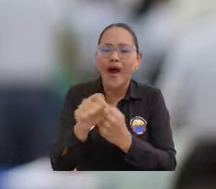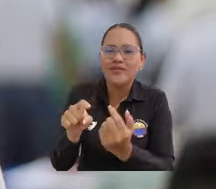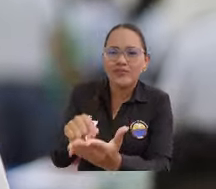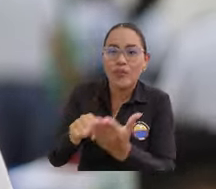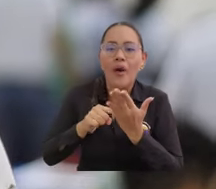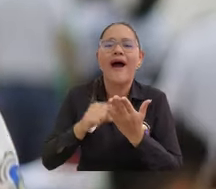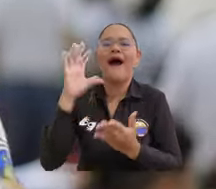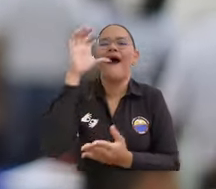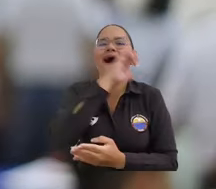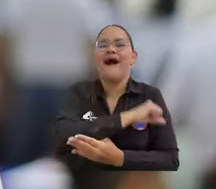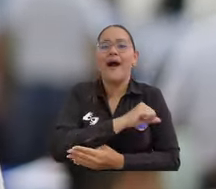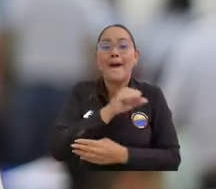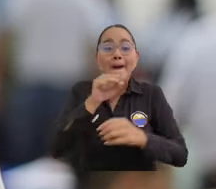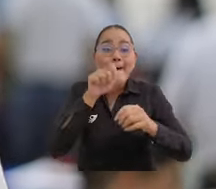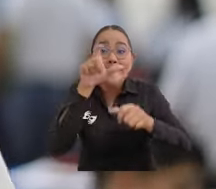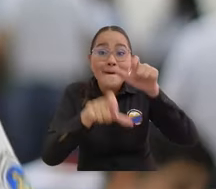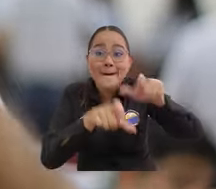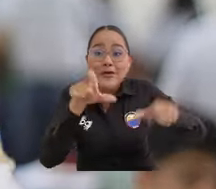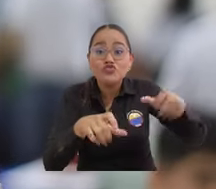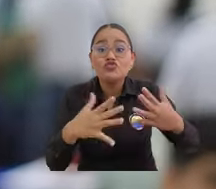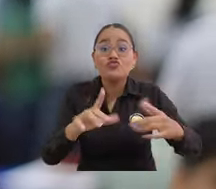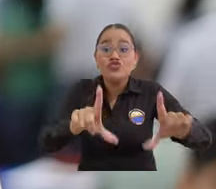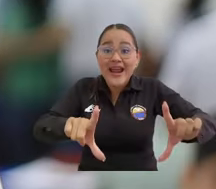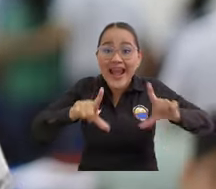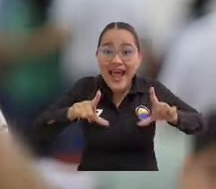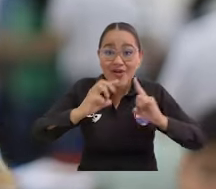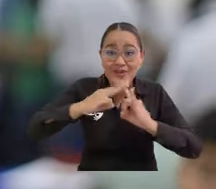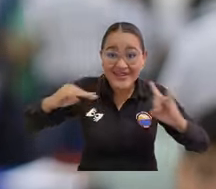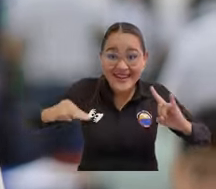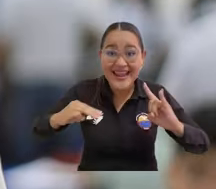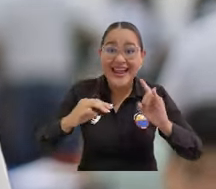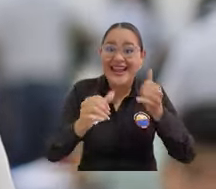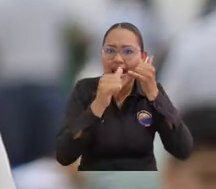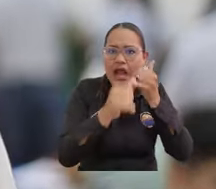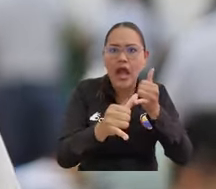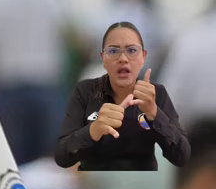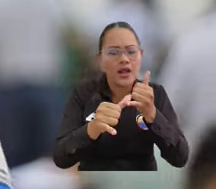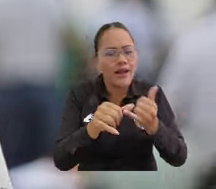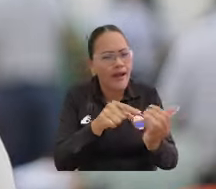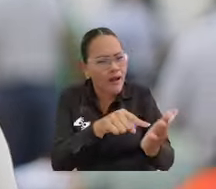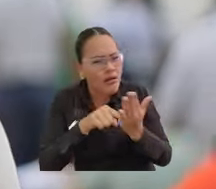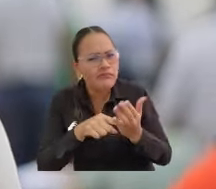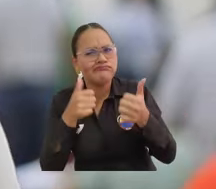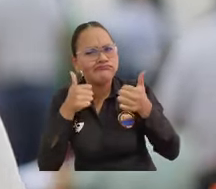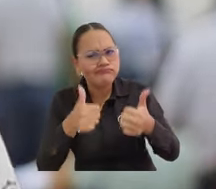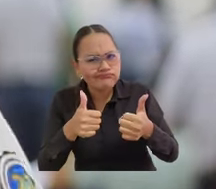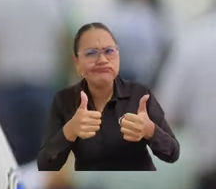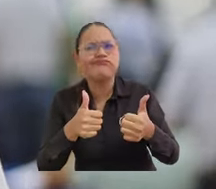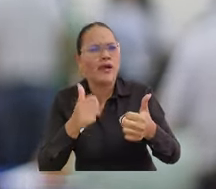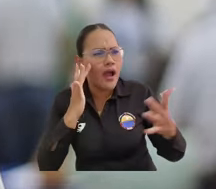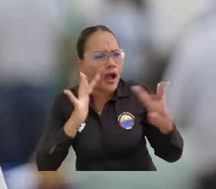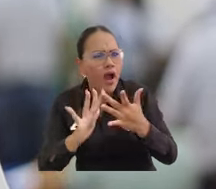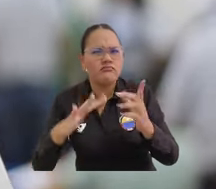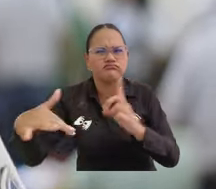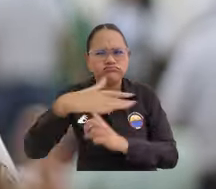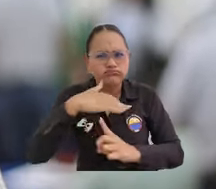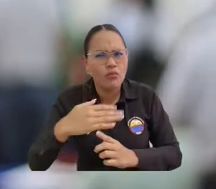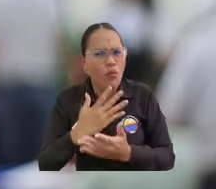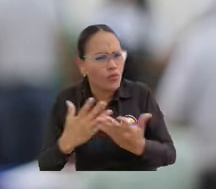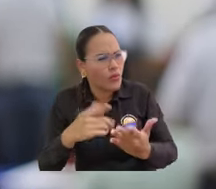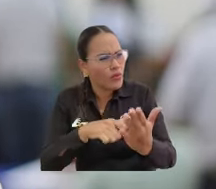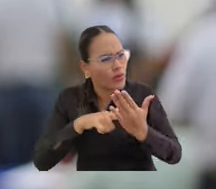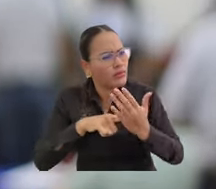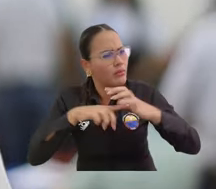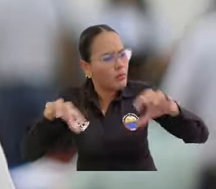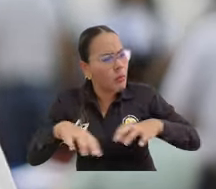profesional que está egresando acá está cumpliendo un papel fundamental en los procesos, en el caso específico, el proceso ambiental